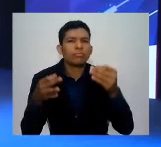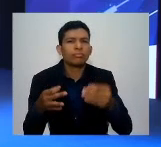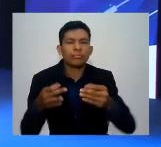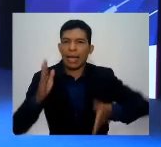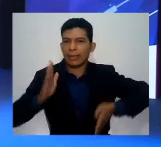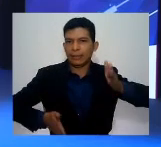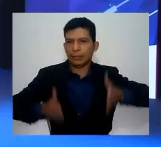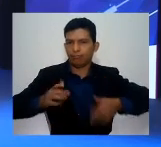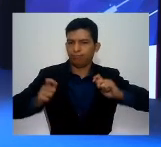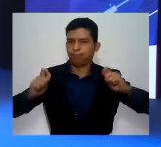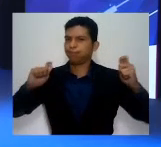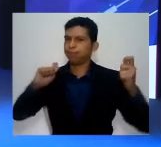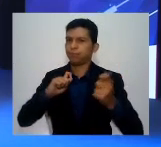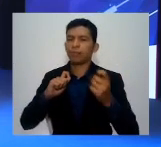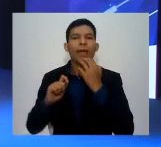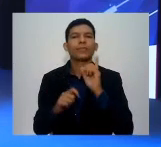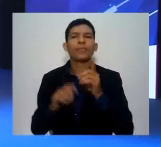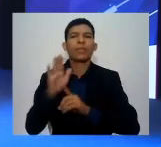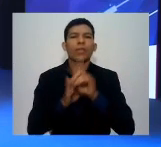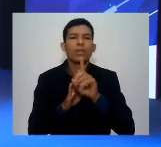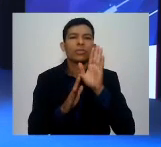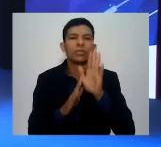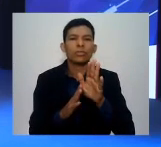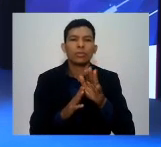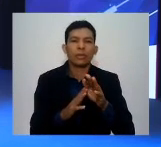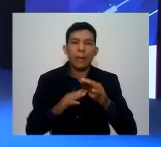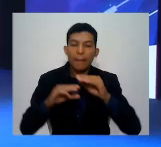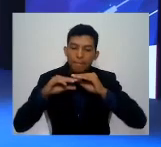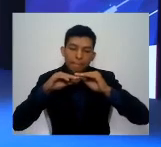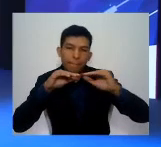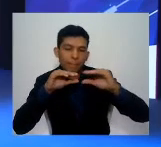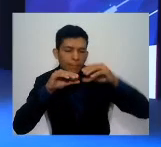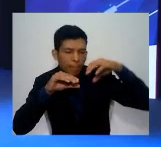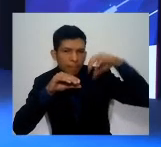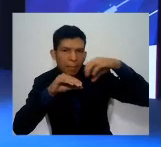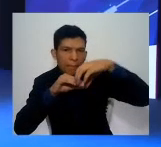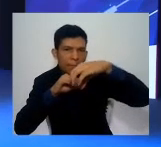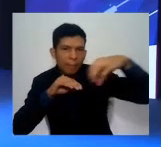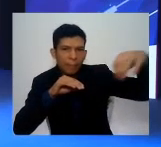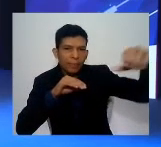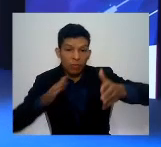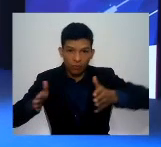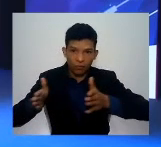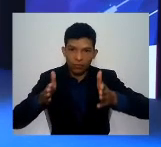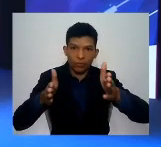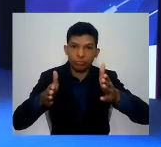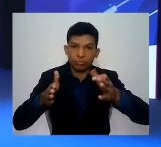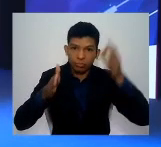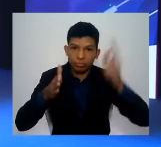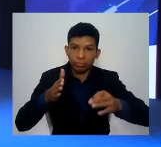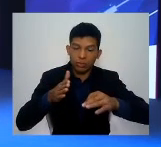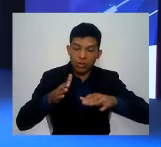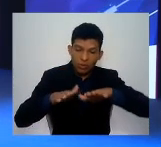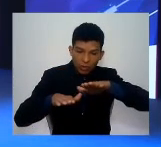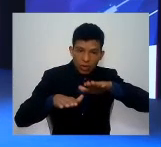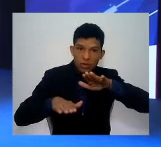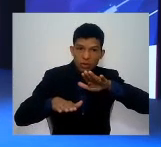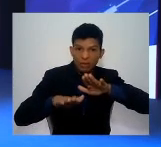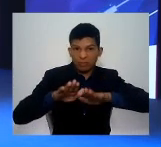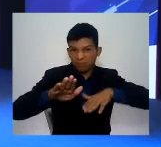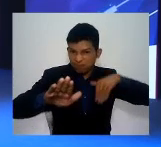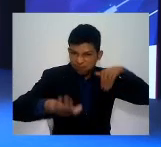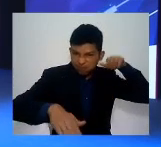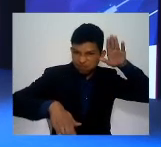tonificar los músculos. Los hace trabajar de una manera pasiva, no tenemos que estar realmente haciendo ejercicio, sino que si nosotros le metemos electricidad a esa vaina, ellos van a empezar